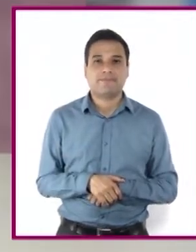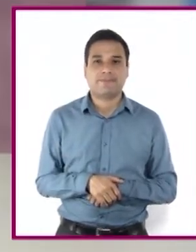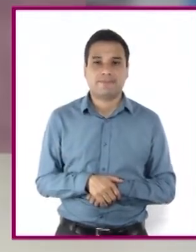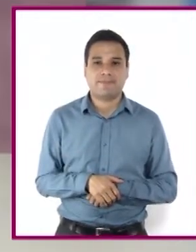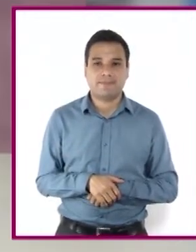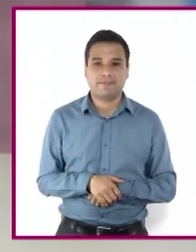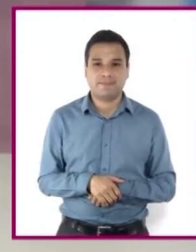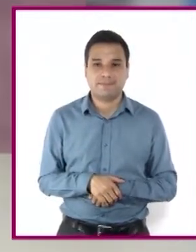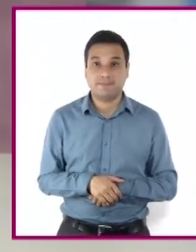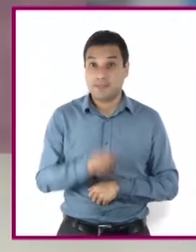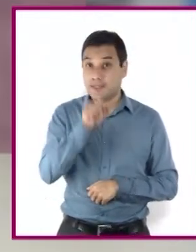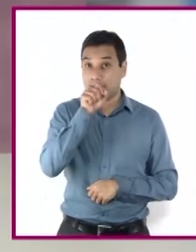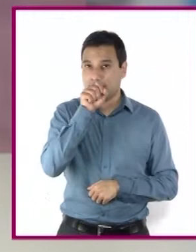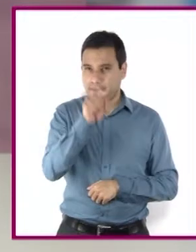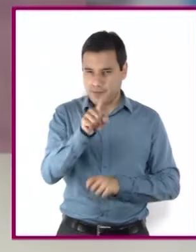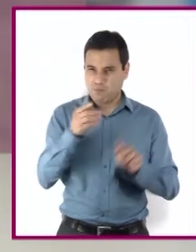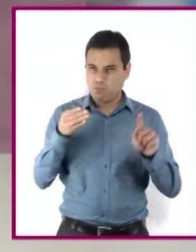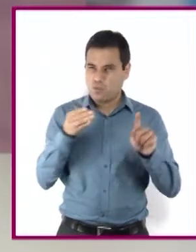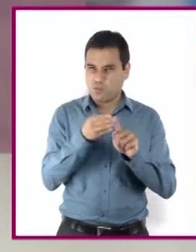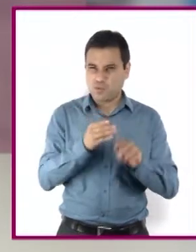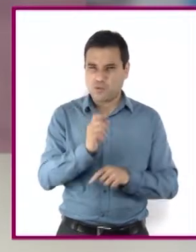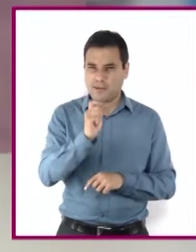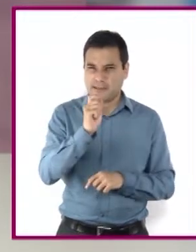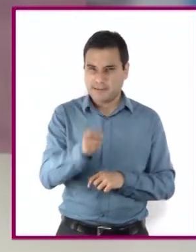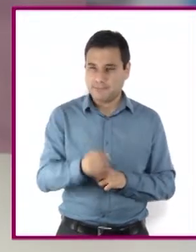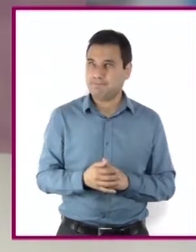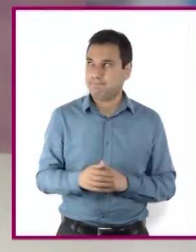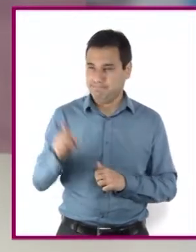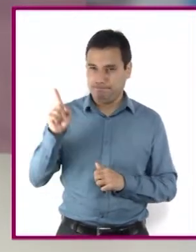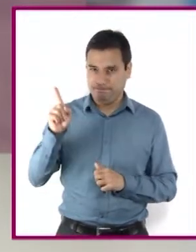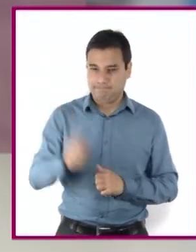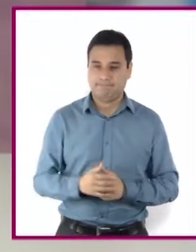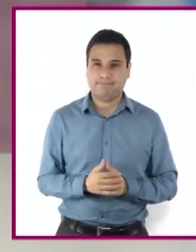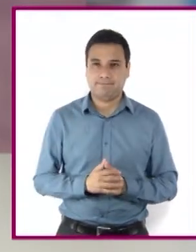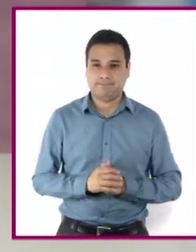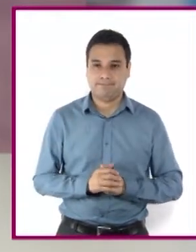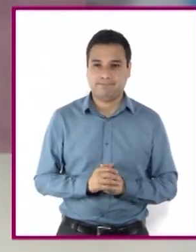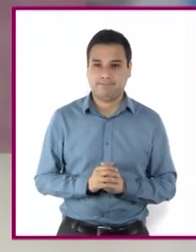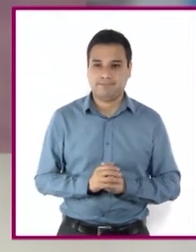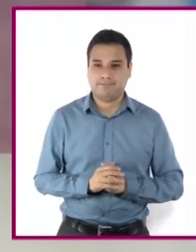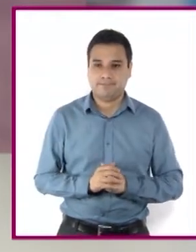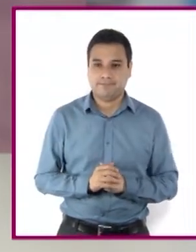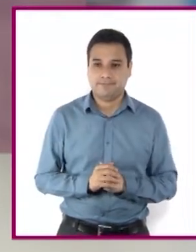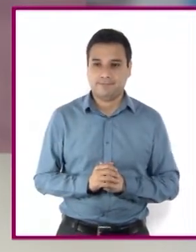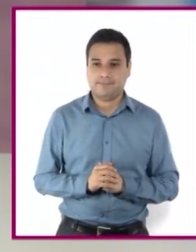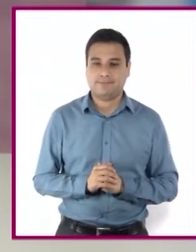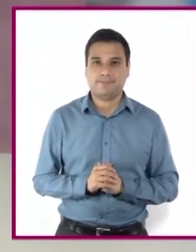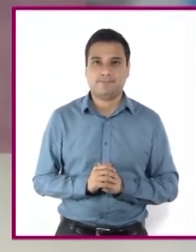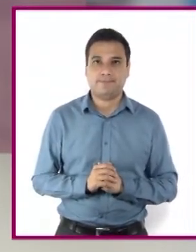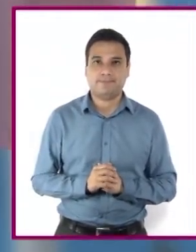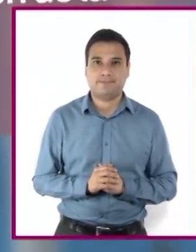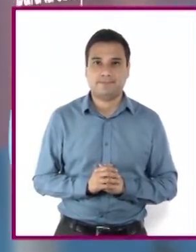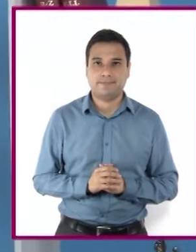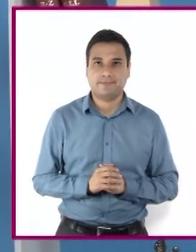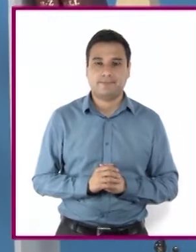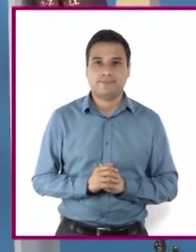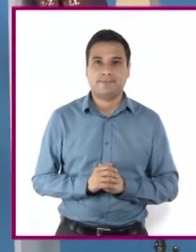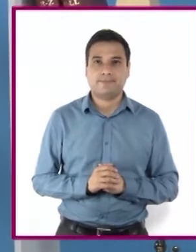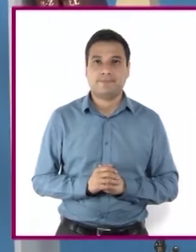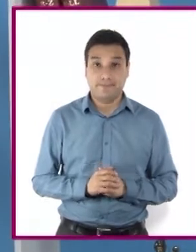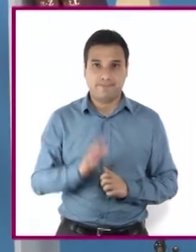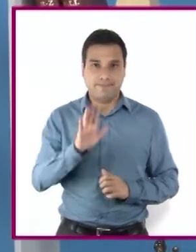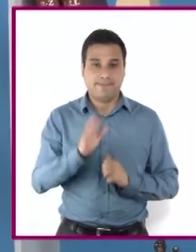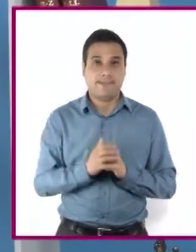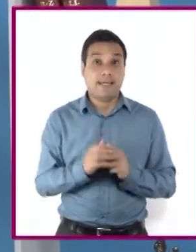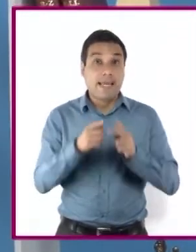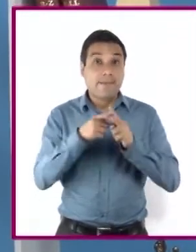la importancia de las fuentes orales y de los códices que sobrevivieron para la comprensión de la historia. Pero antes